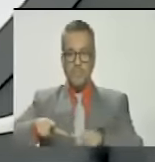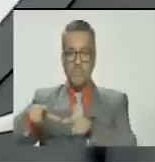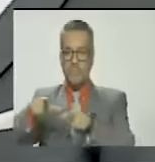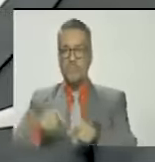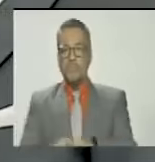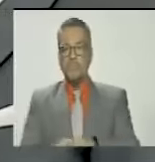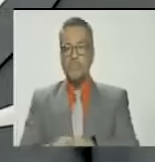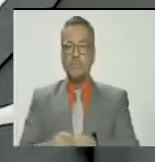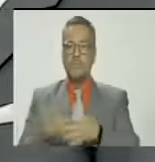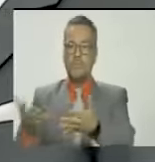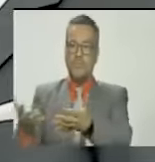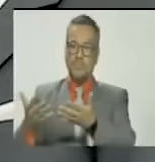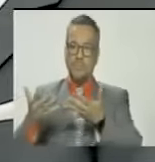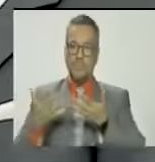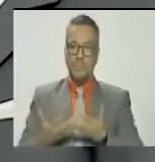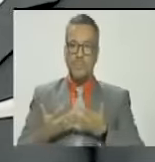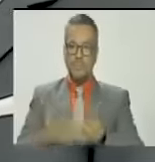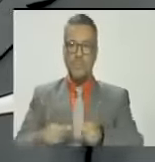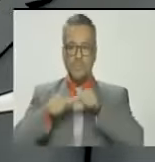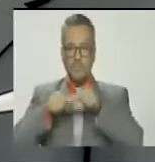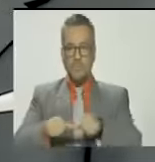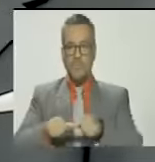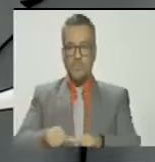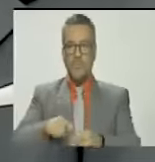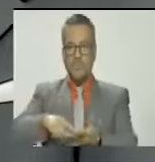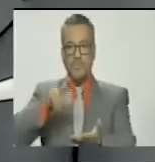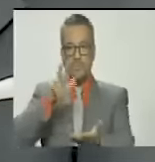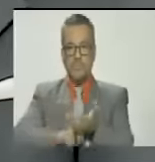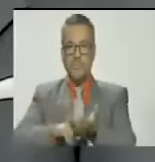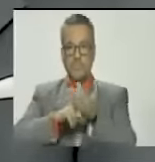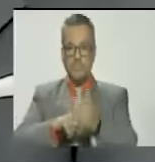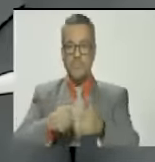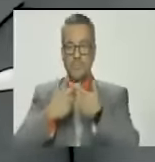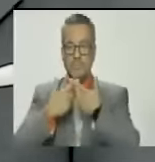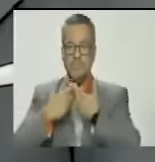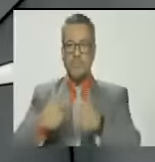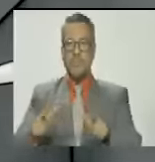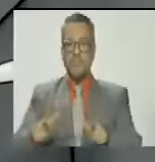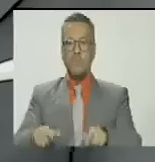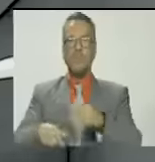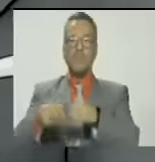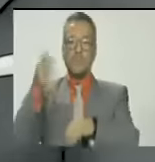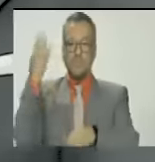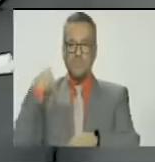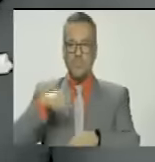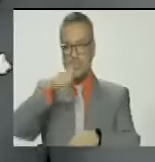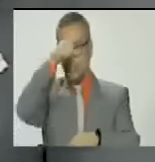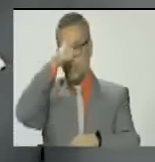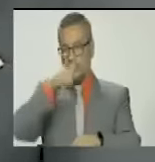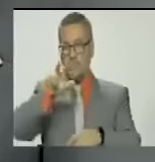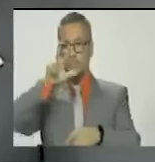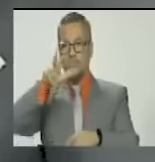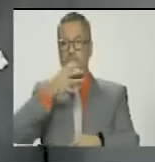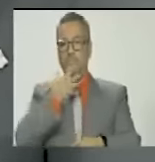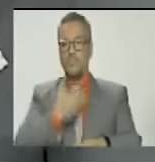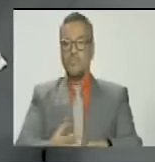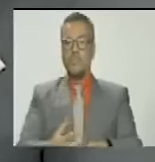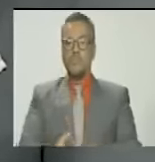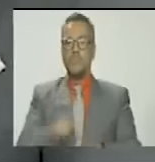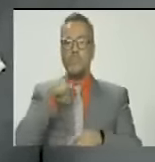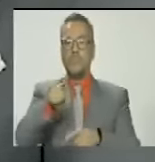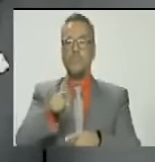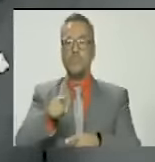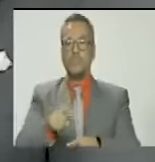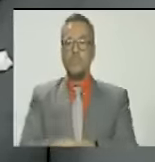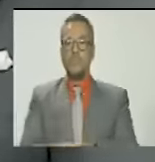sagrado, que recibió una ratificación de soberanía e independencia el pasado domingo 3 de diciembre, cuando